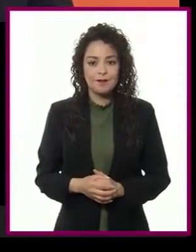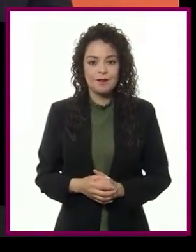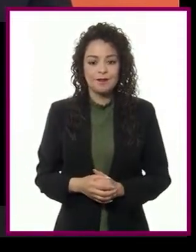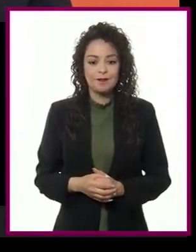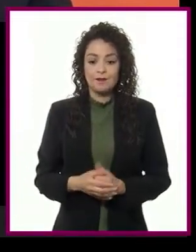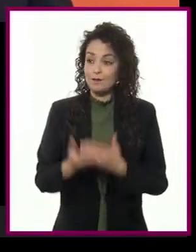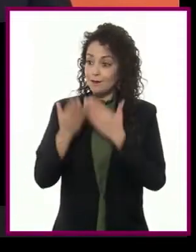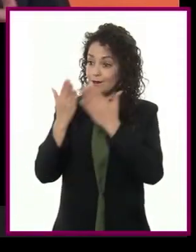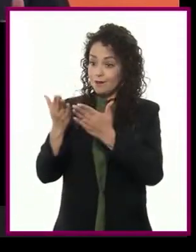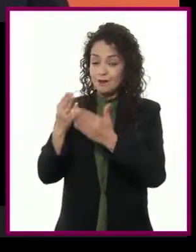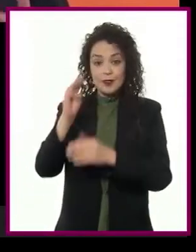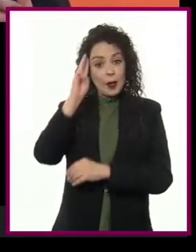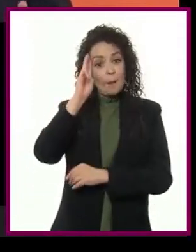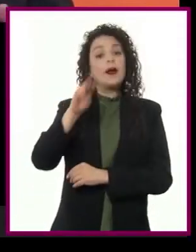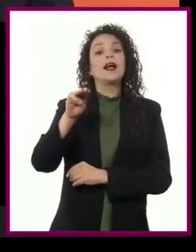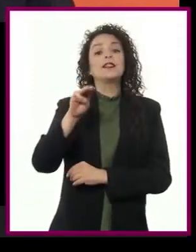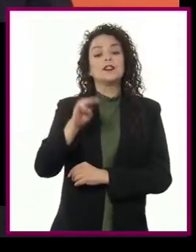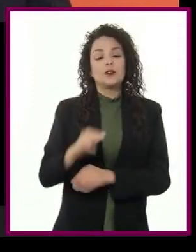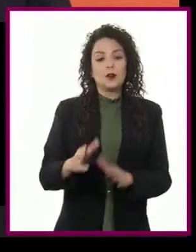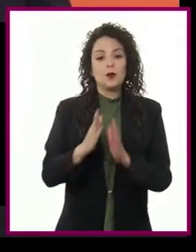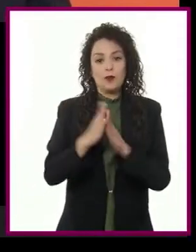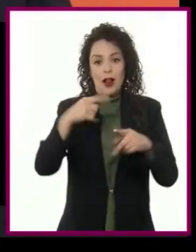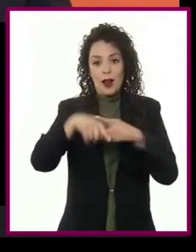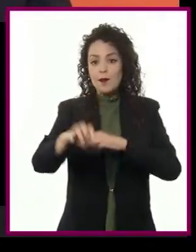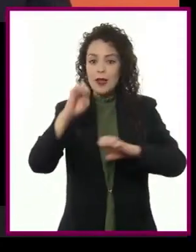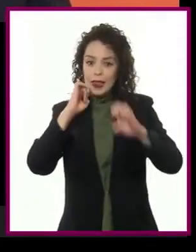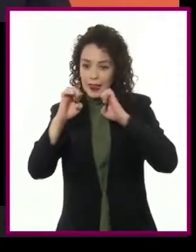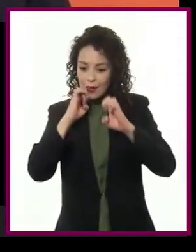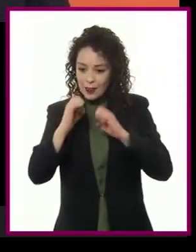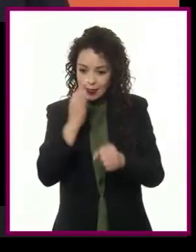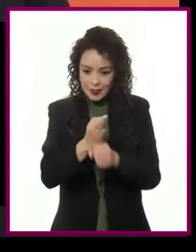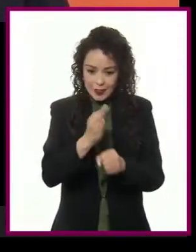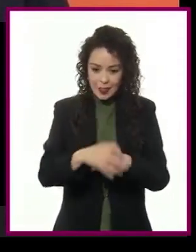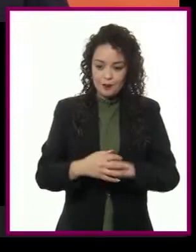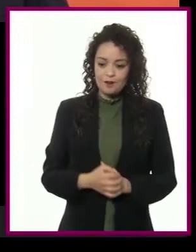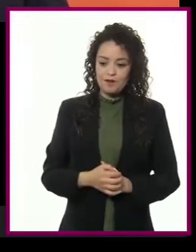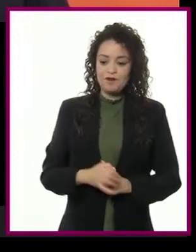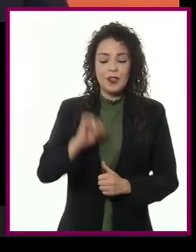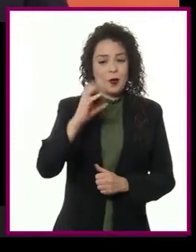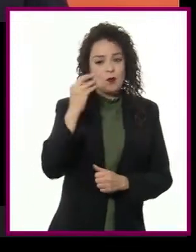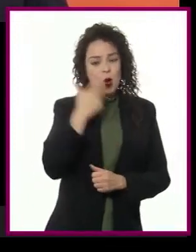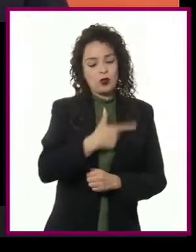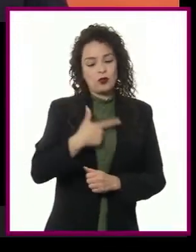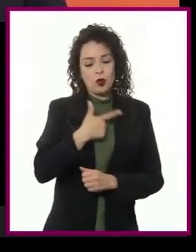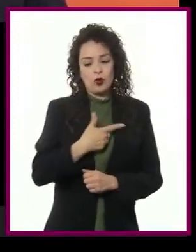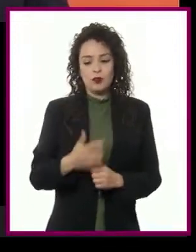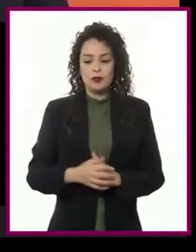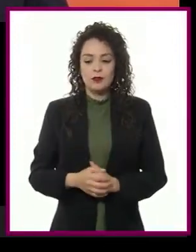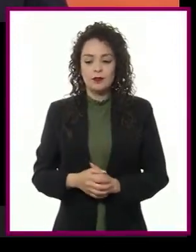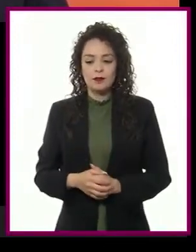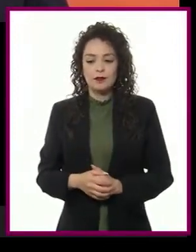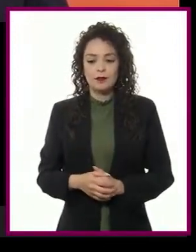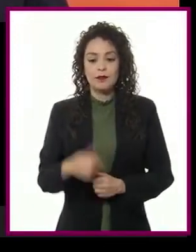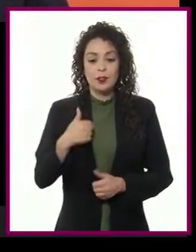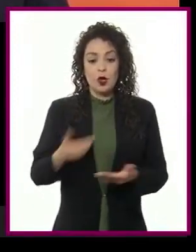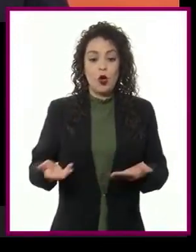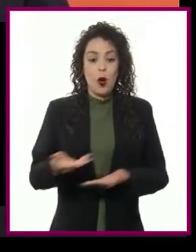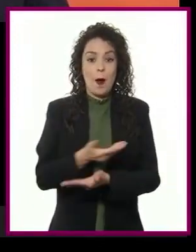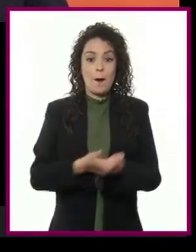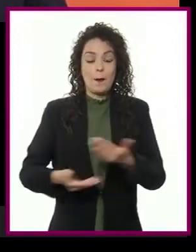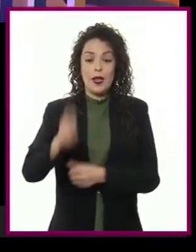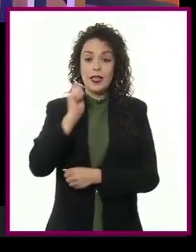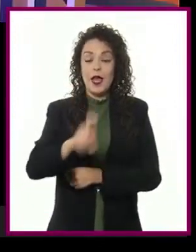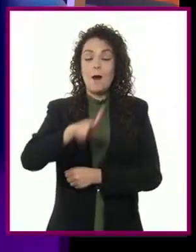maestro Pitágoras, comencemos con la entrevista. Con gusto. Me encantará compartir mi